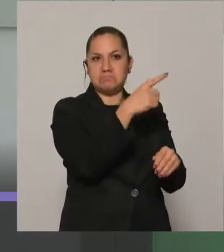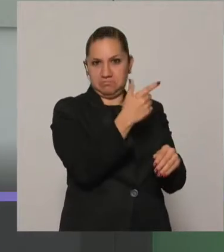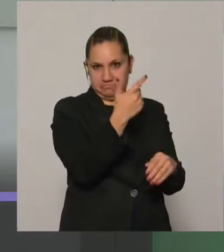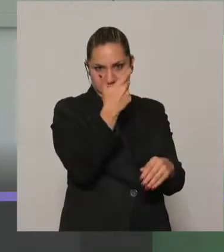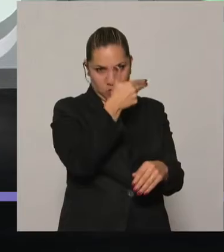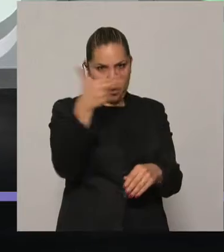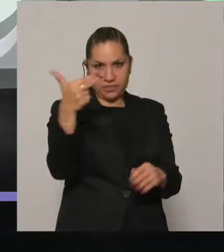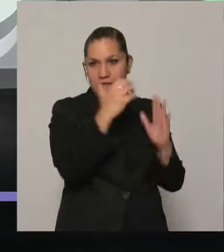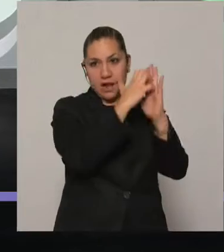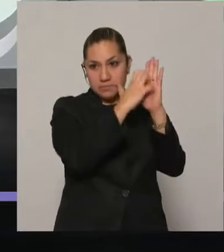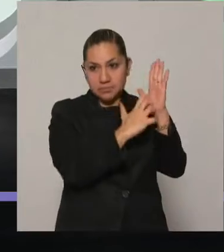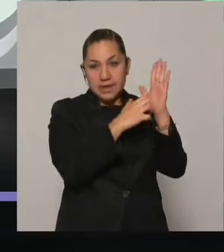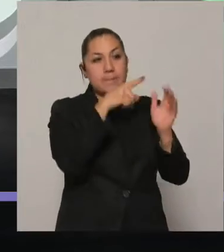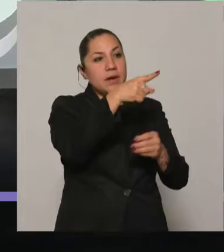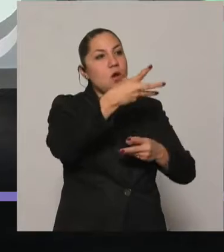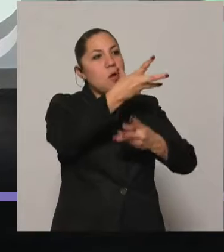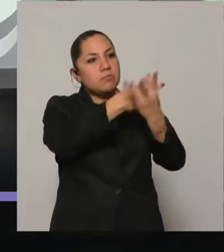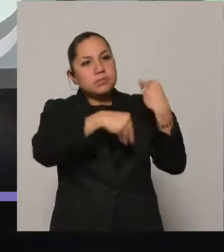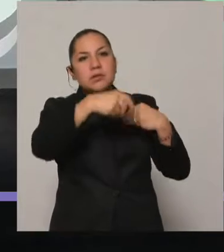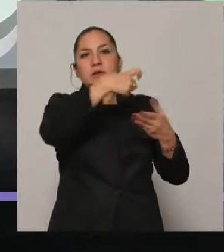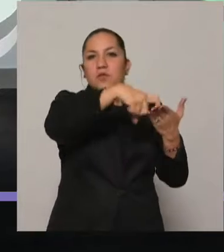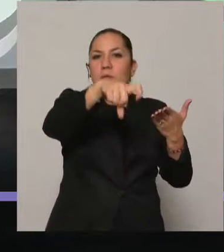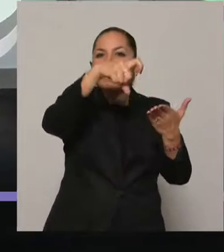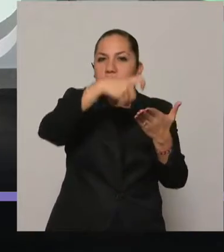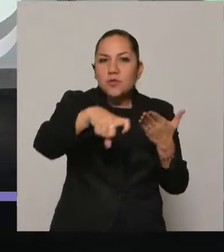eso se ve también un poquito más